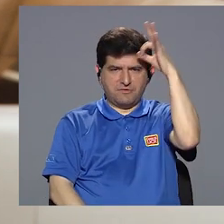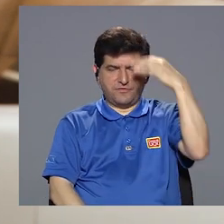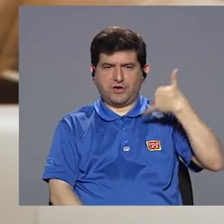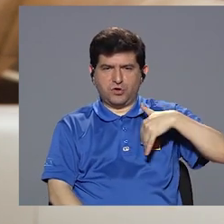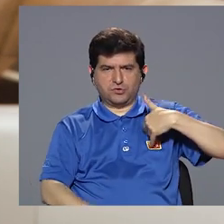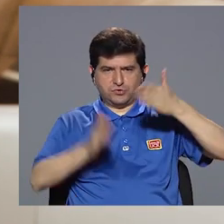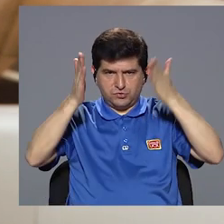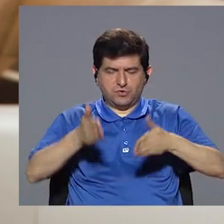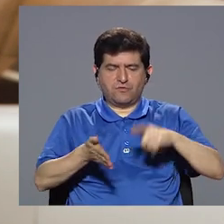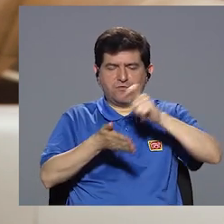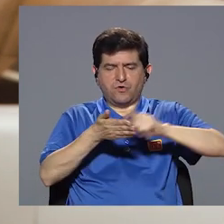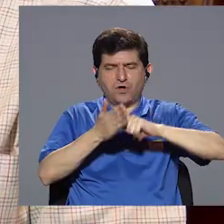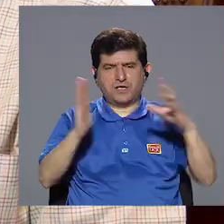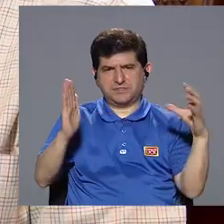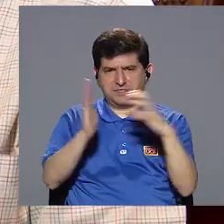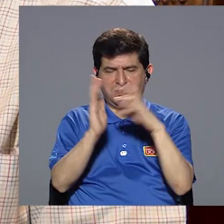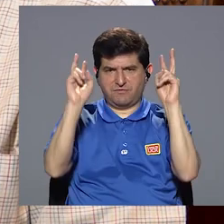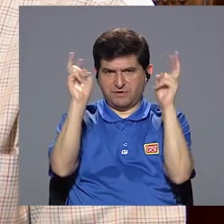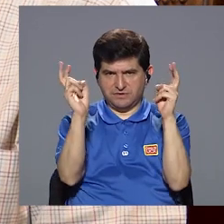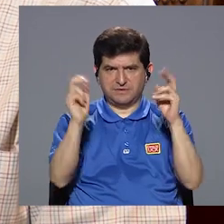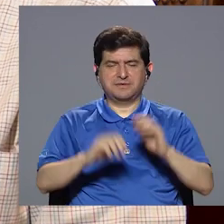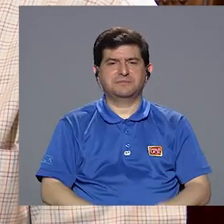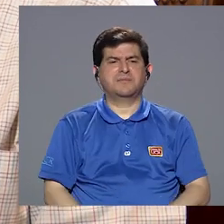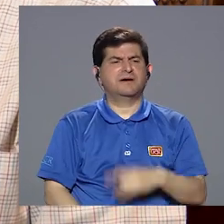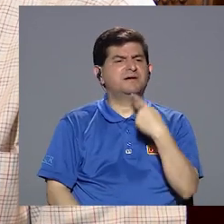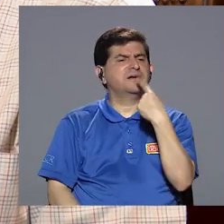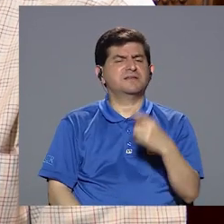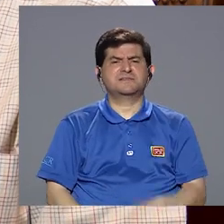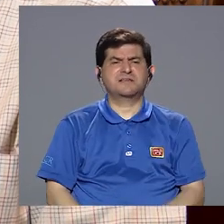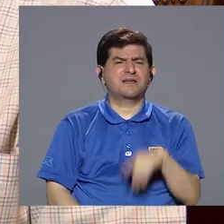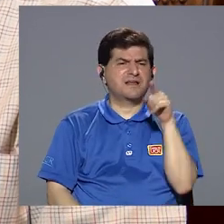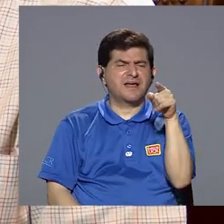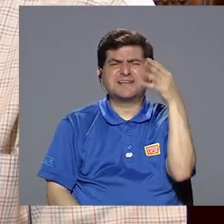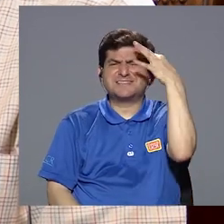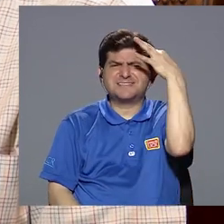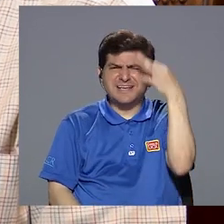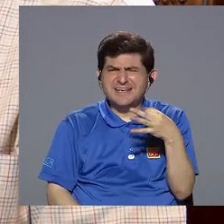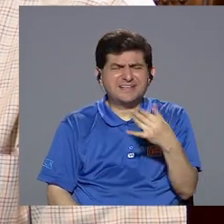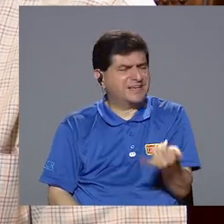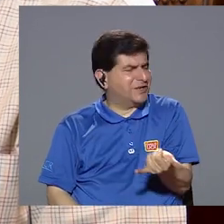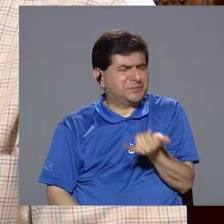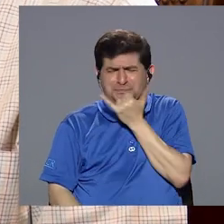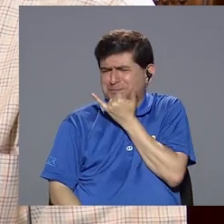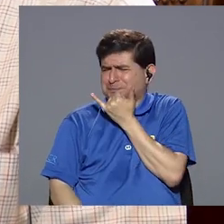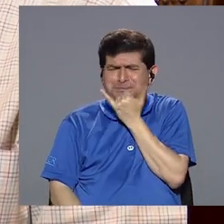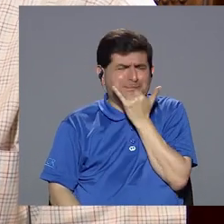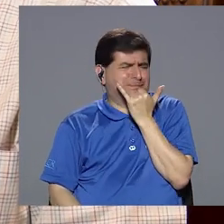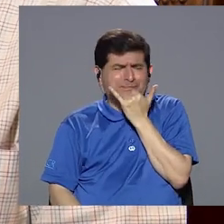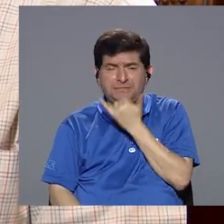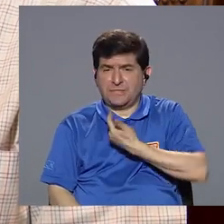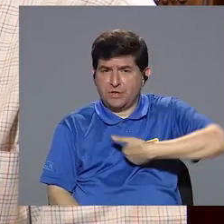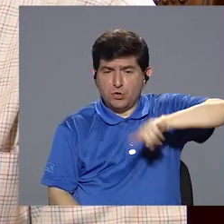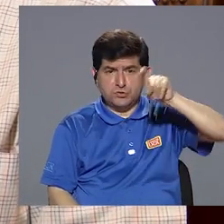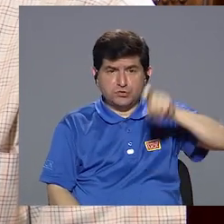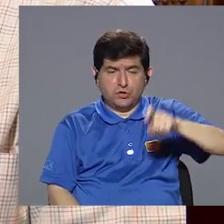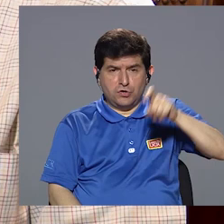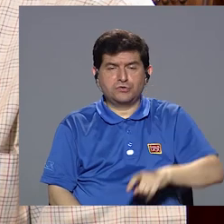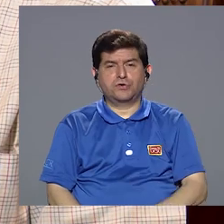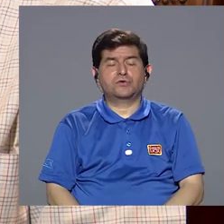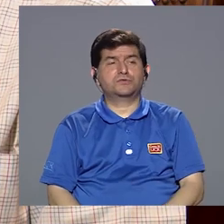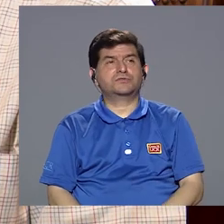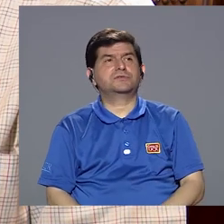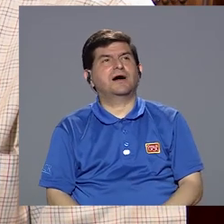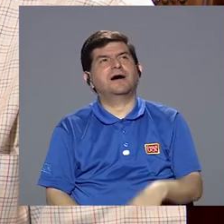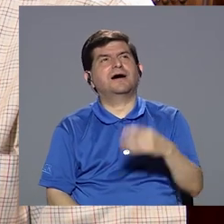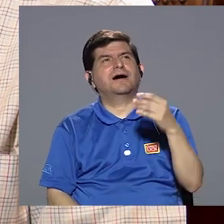argentino escribió un artículo sobre este tema y él decía que eso es una posición equivocada que nosotros tenemos que aspirar